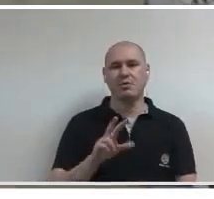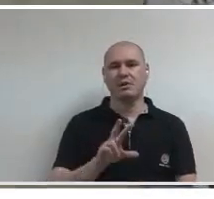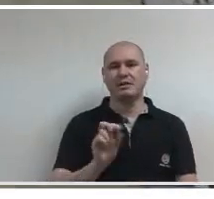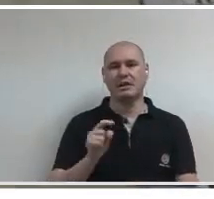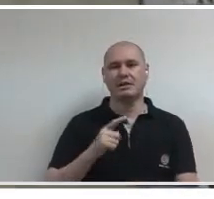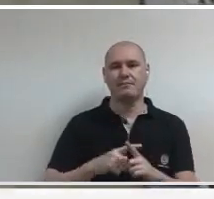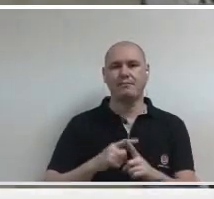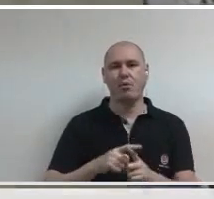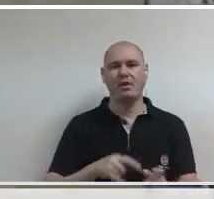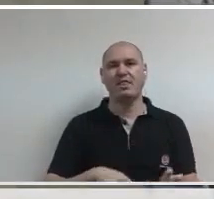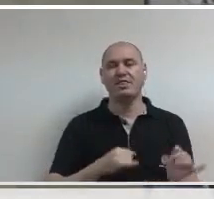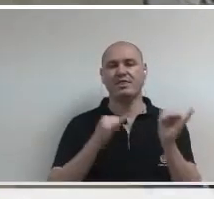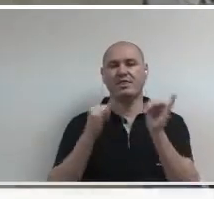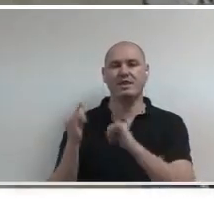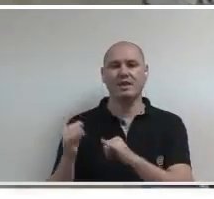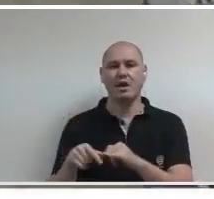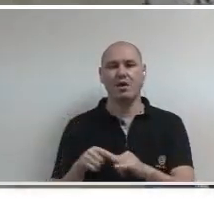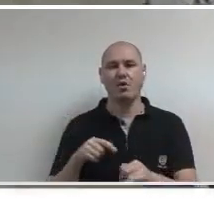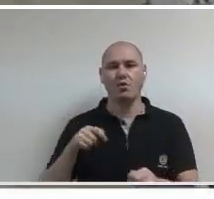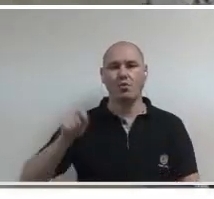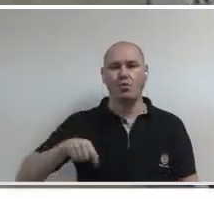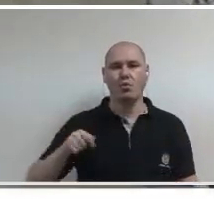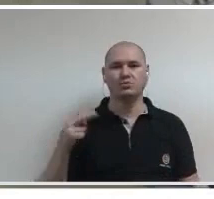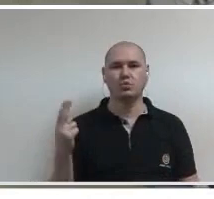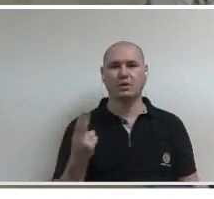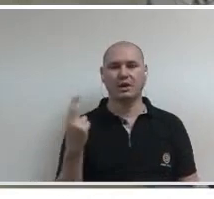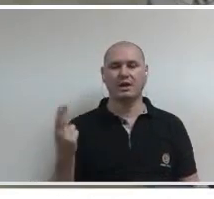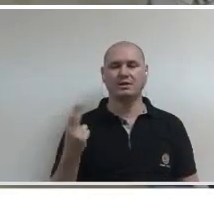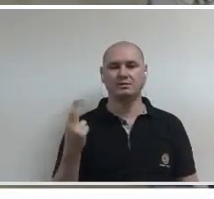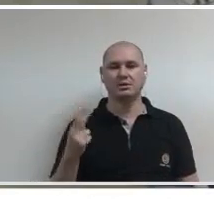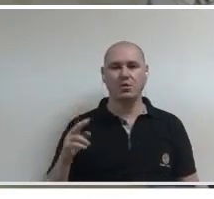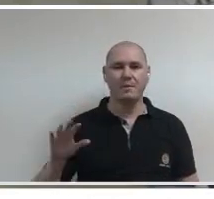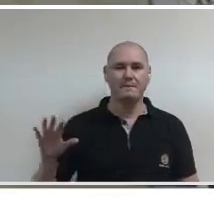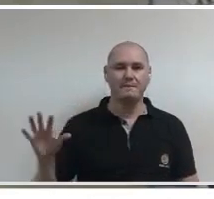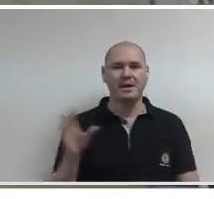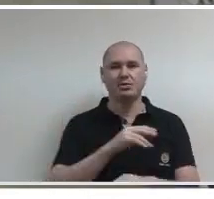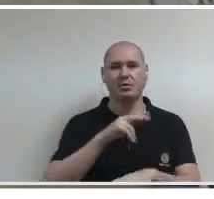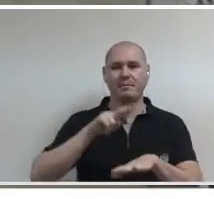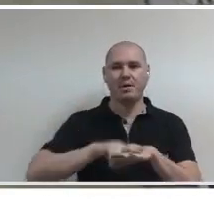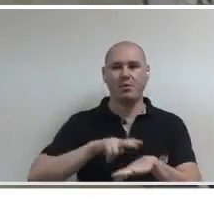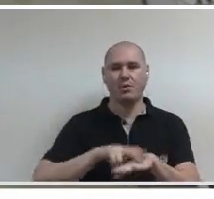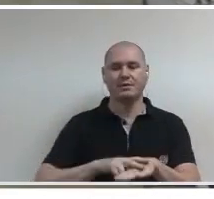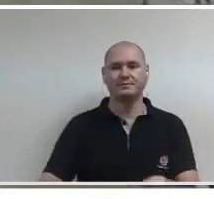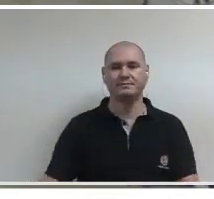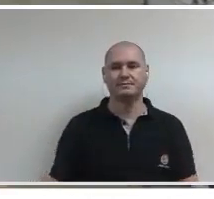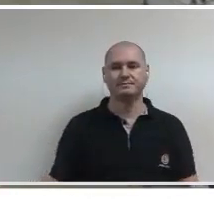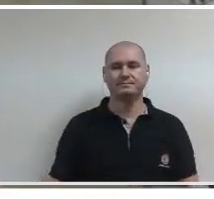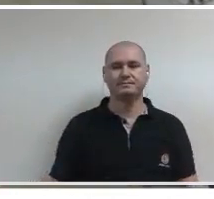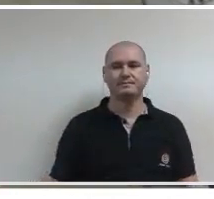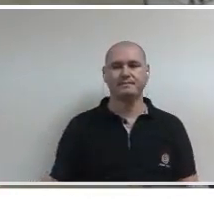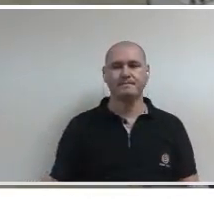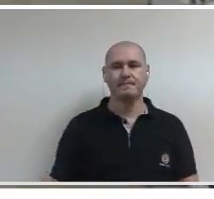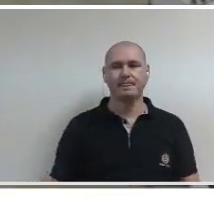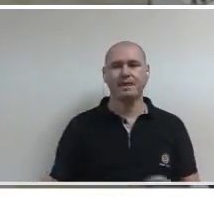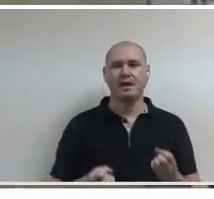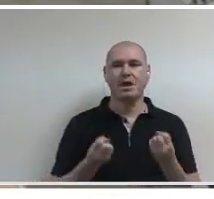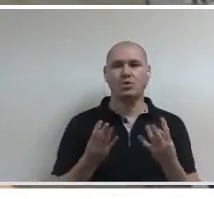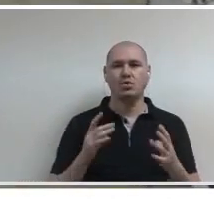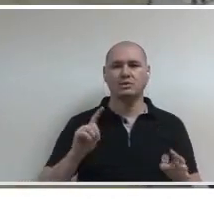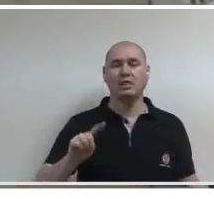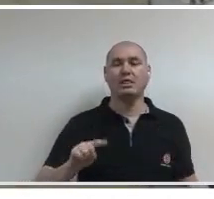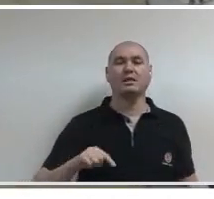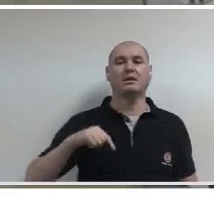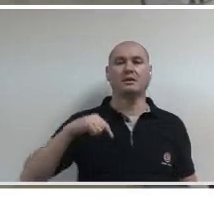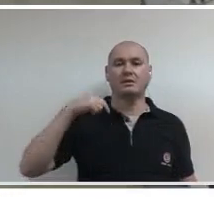de vez, turno, lo cual caso con juez cuérape, urgencia, en oye, todas hay las de turno, pe. circunscripciones de la República. Entonces, al día siguiente se vuelve a